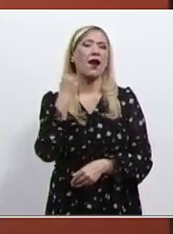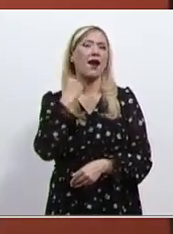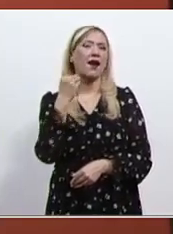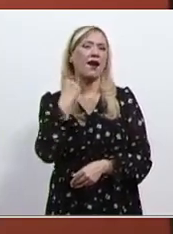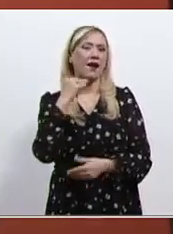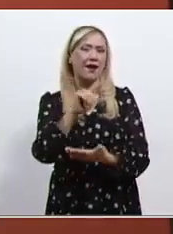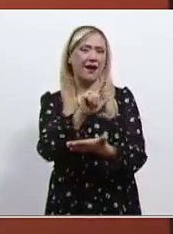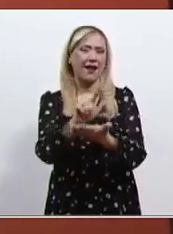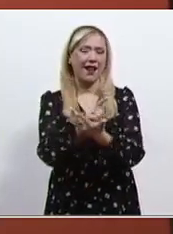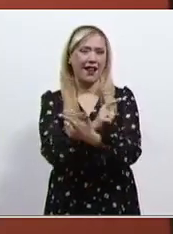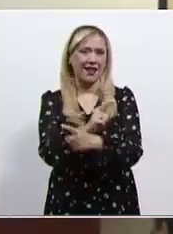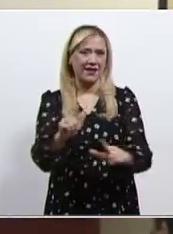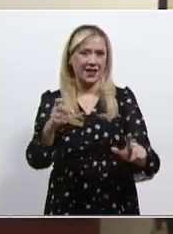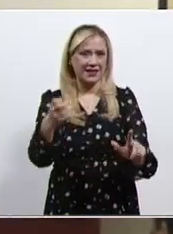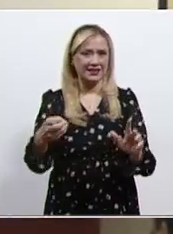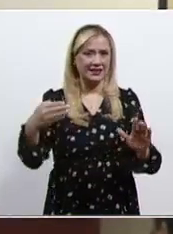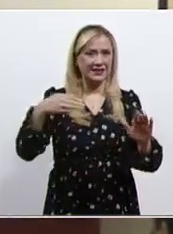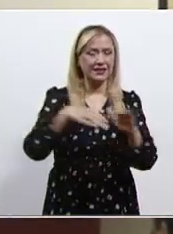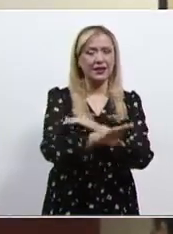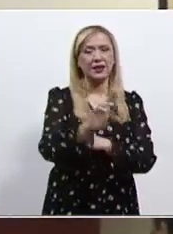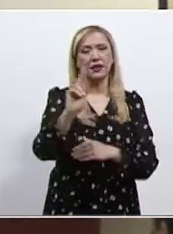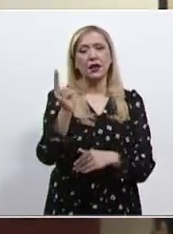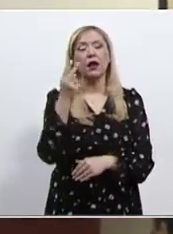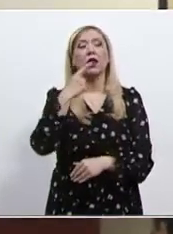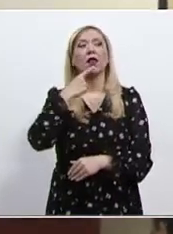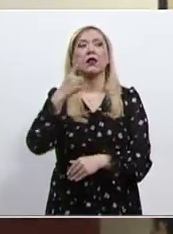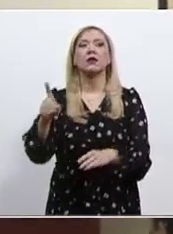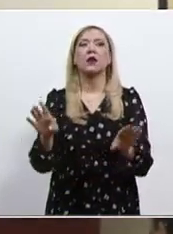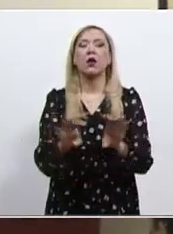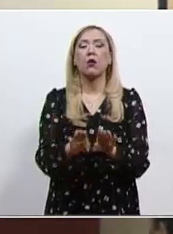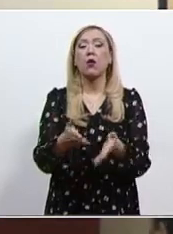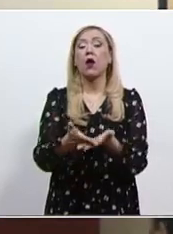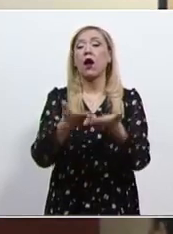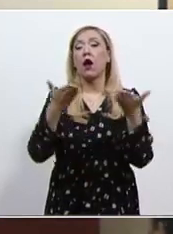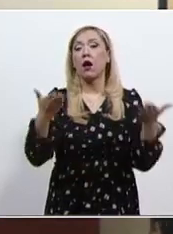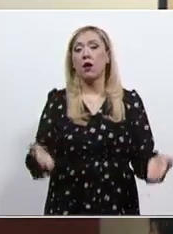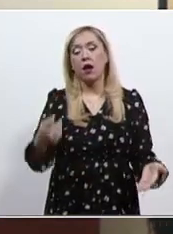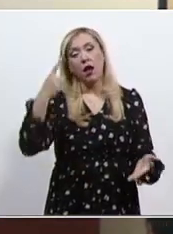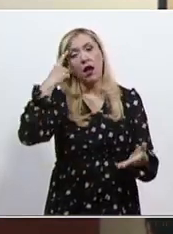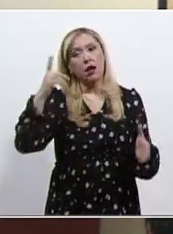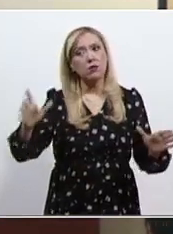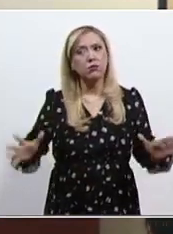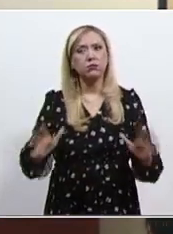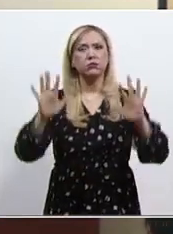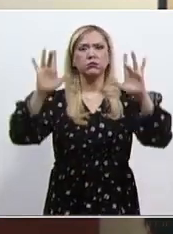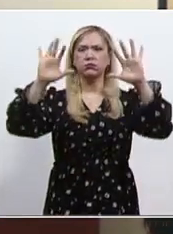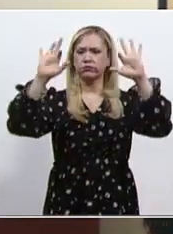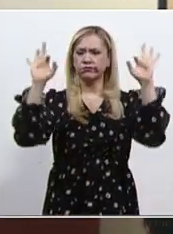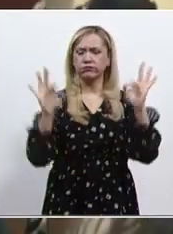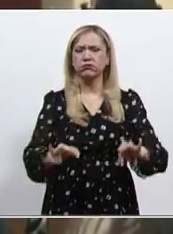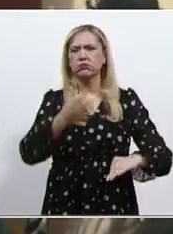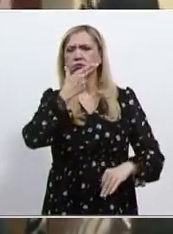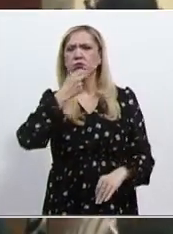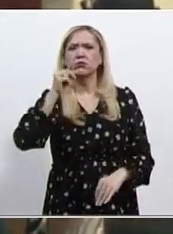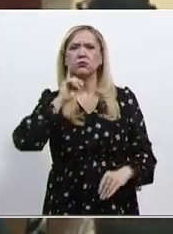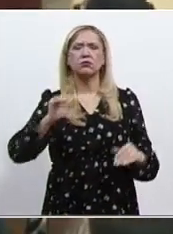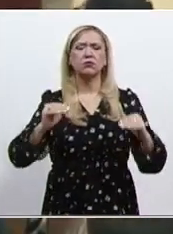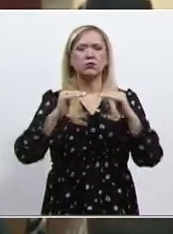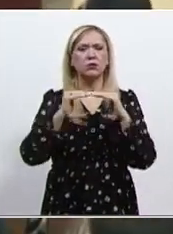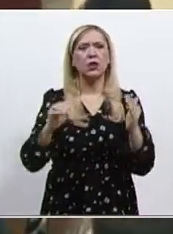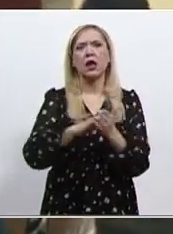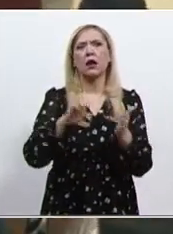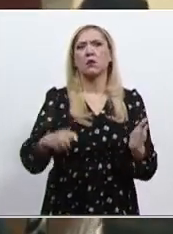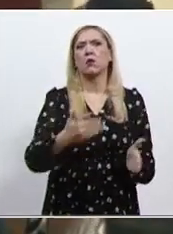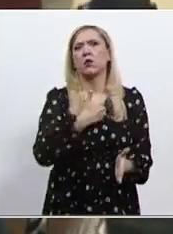a sentencias que radicaron a las llamadas juanitas hasta las que hoy impulsan la paridad horizontal en cargos unipersonales como son